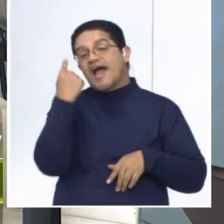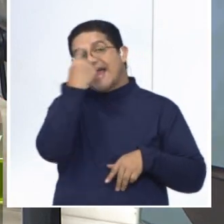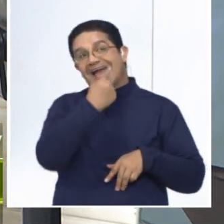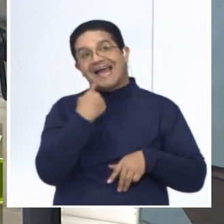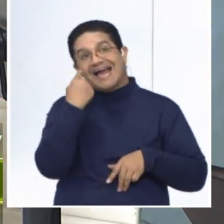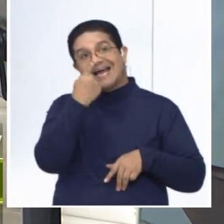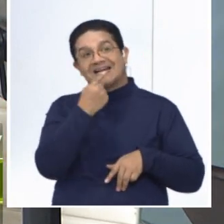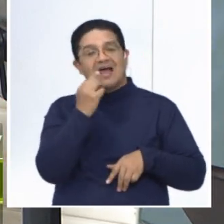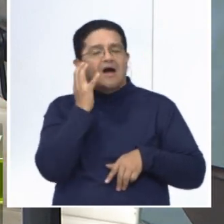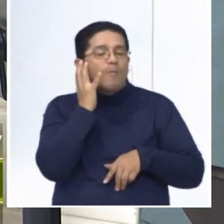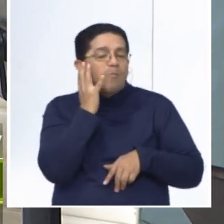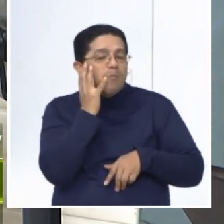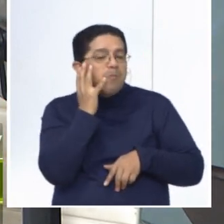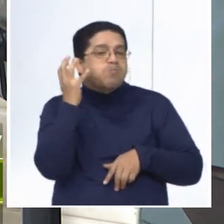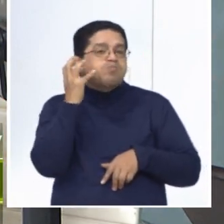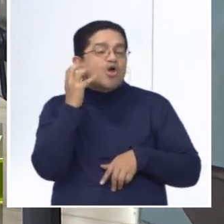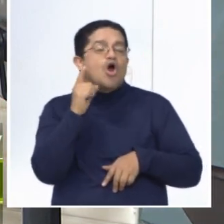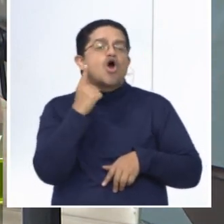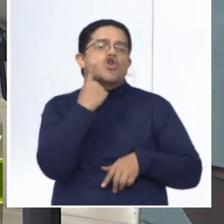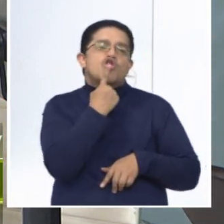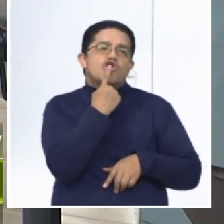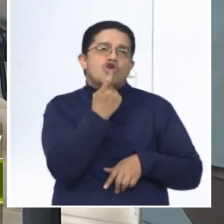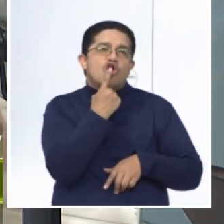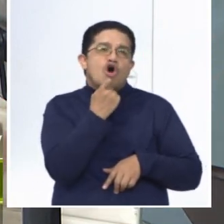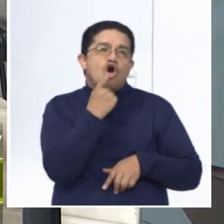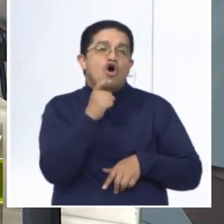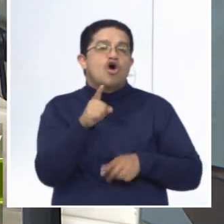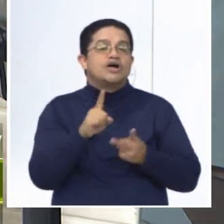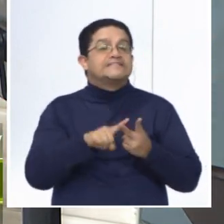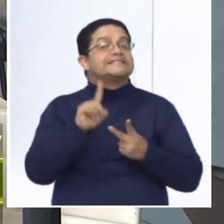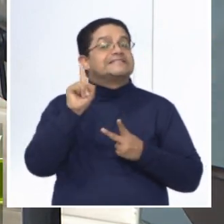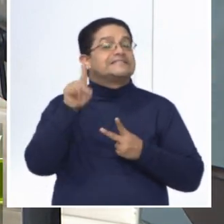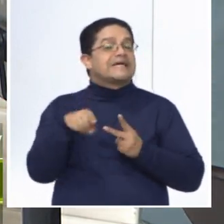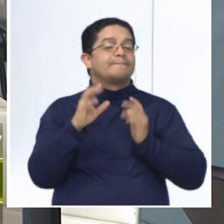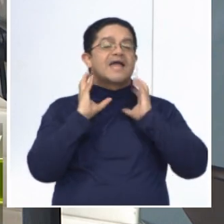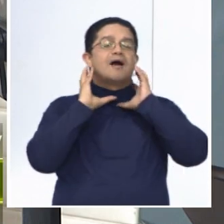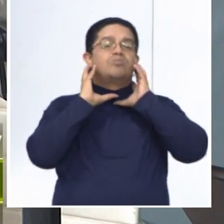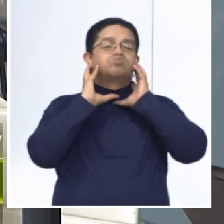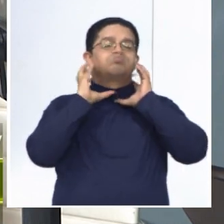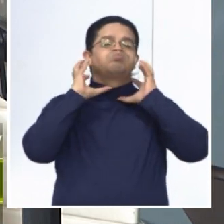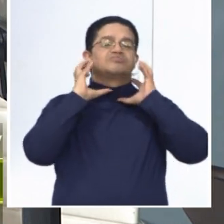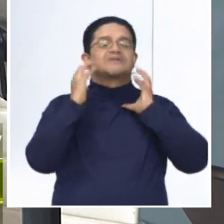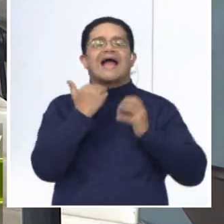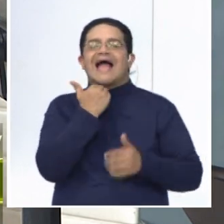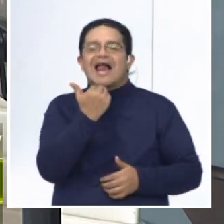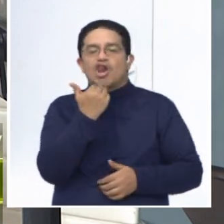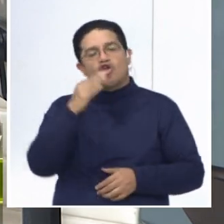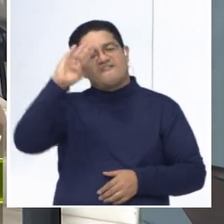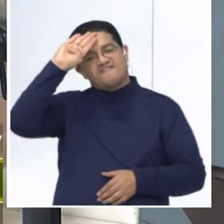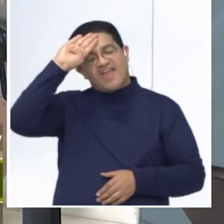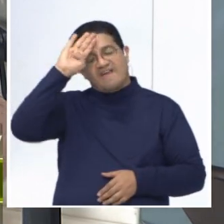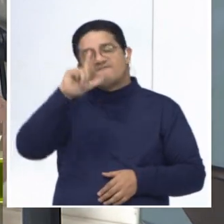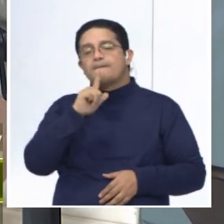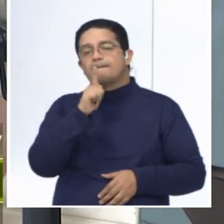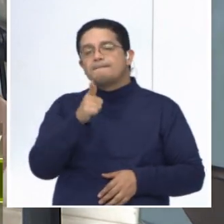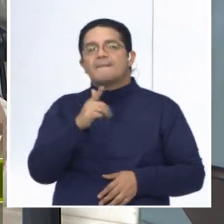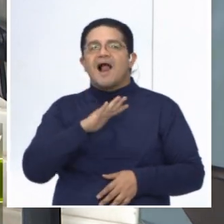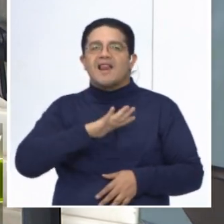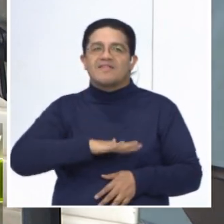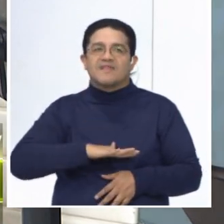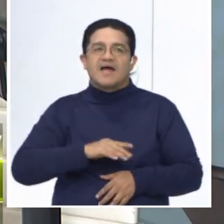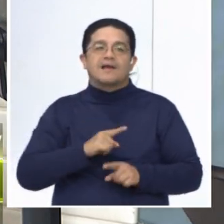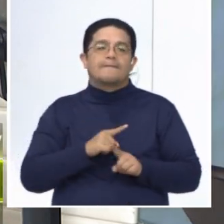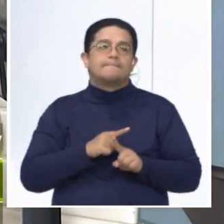estar inflamado, va a estar rojo. Y va a tener los ganglios alrededor, va a tener un poco de fiebre, malestar, pero eso puede durar 24,